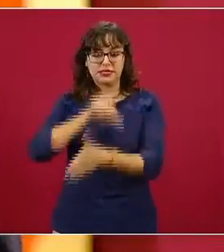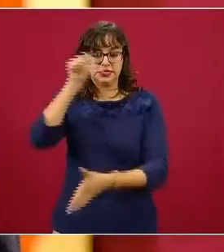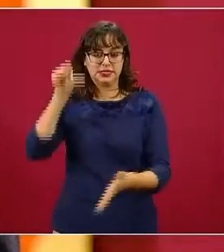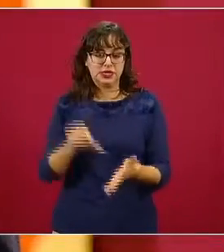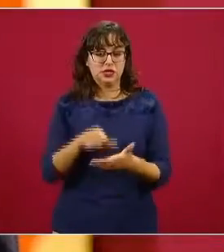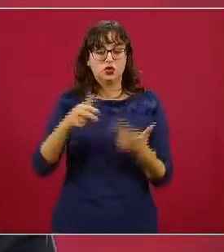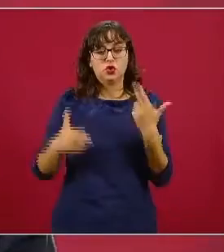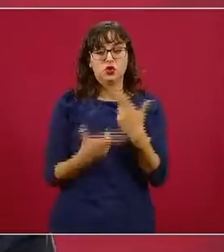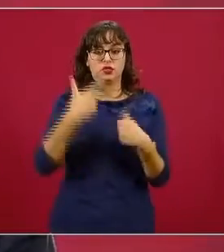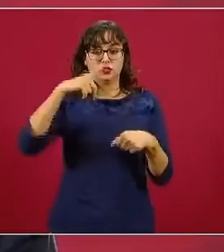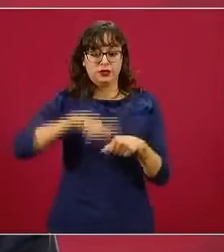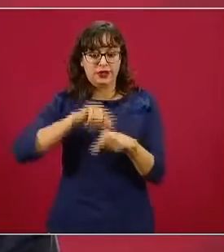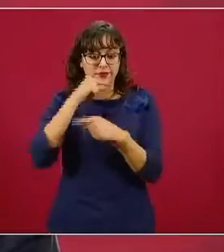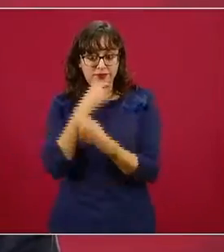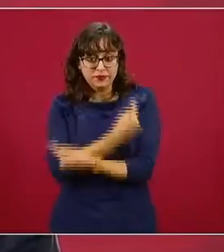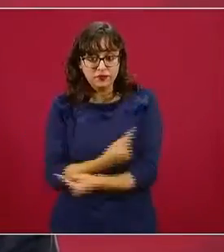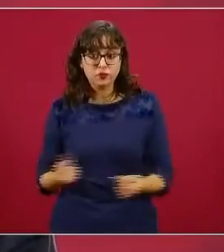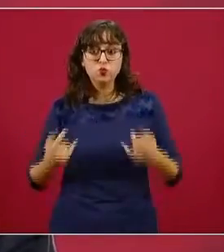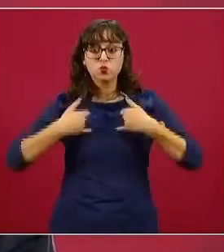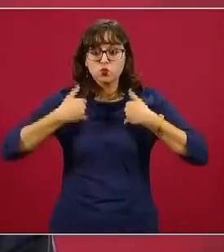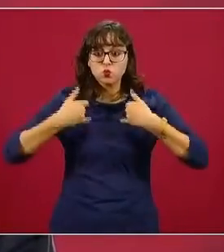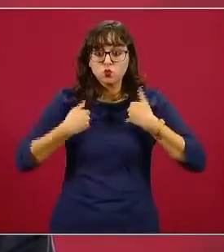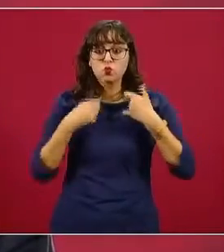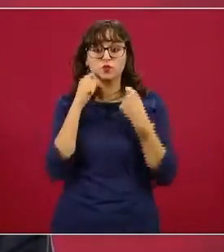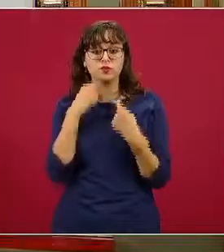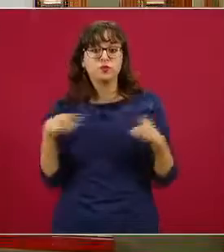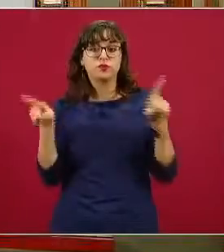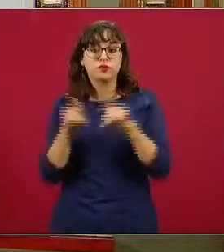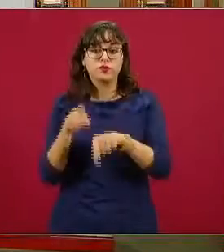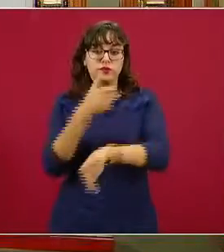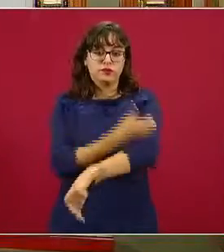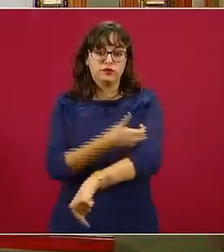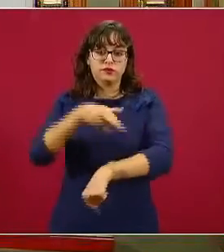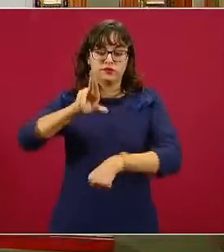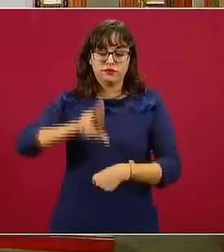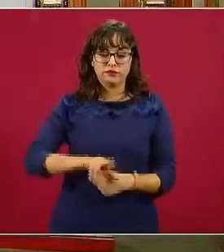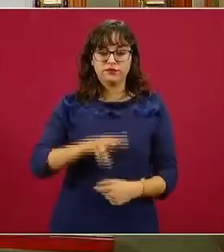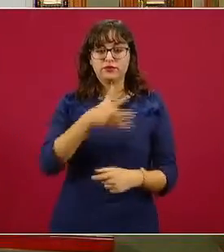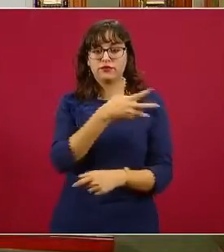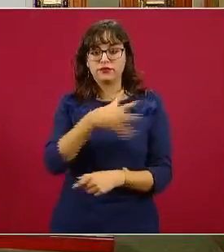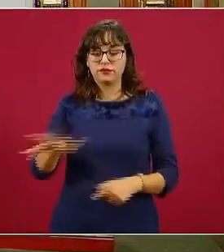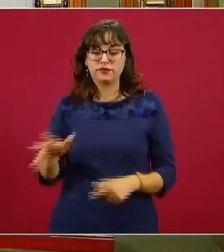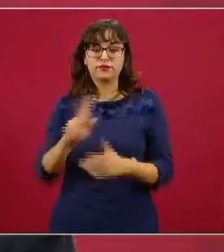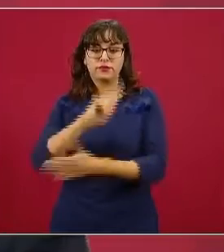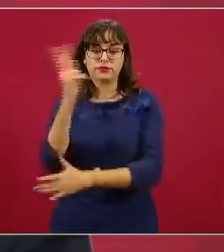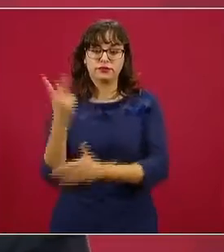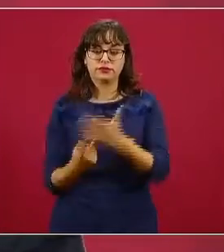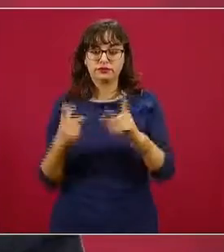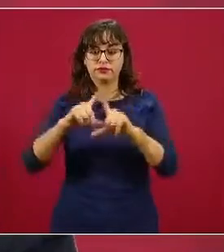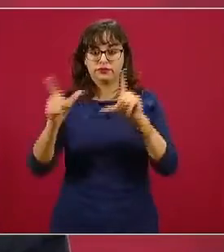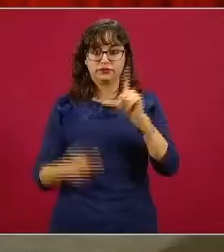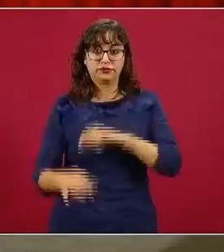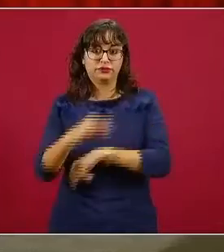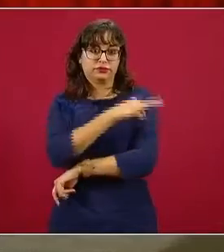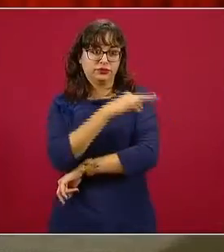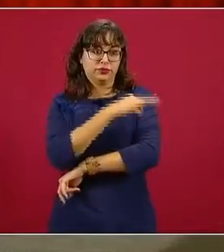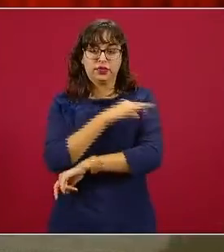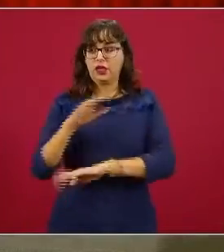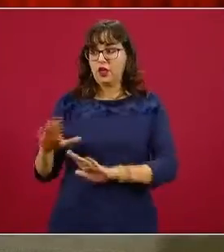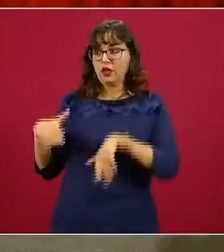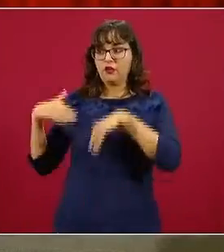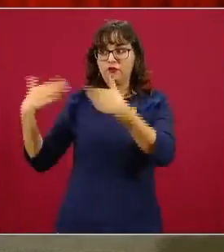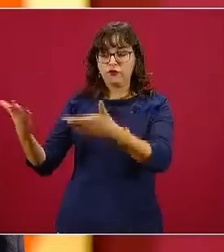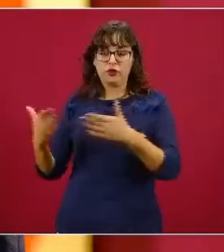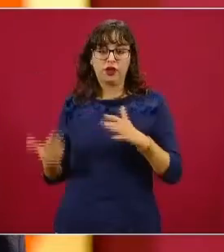la Adolescencia y coordinadora general del Programa Nacional de Inmunización. Tendremos un puesto de vacunación